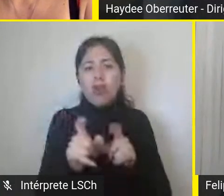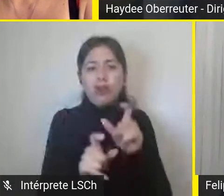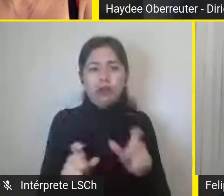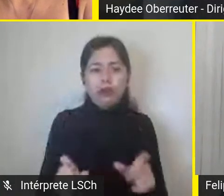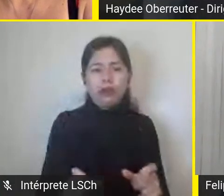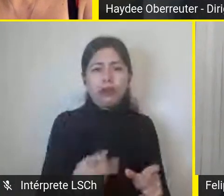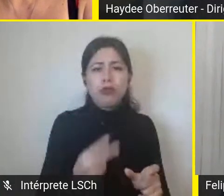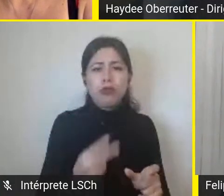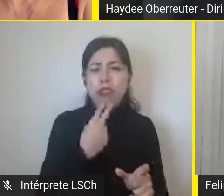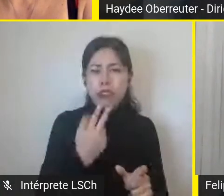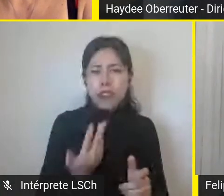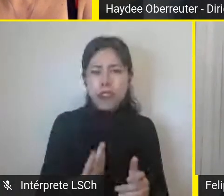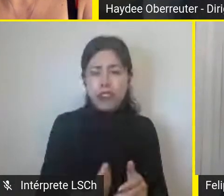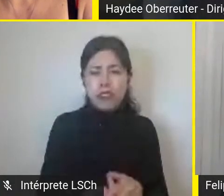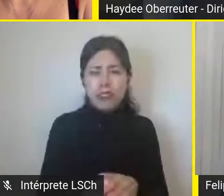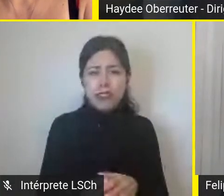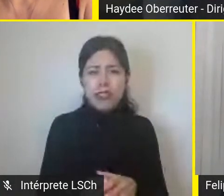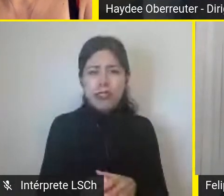Mira, yo pienso que